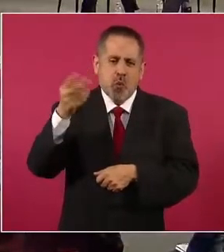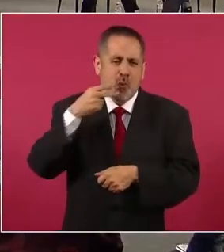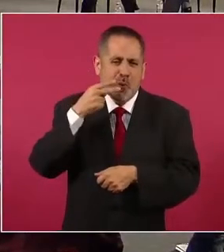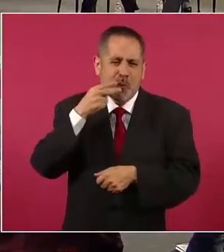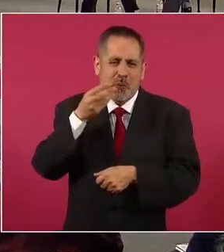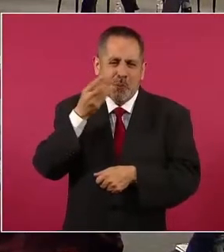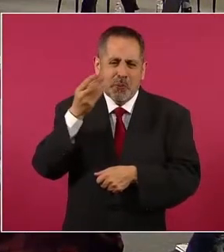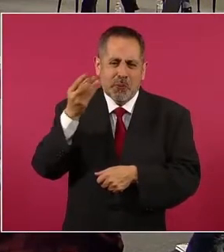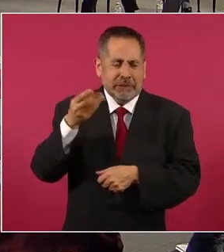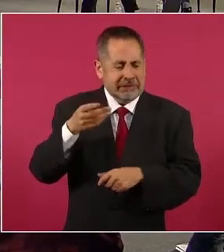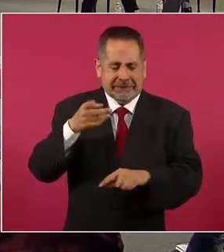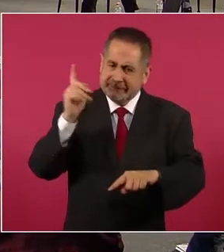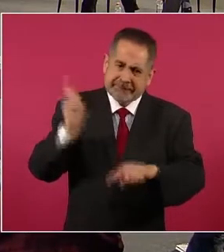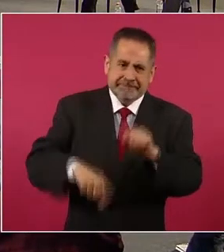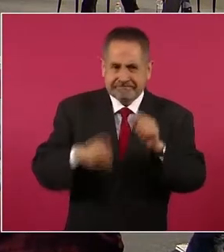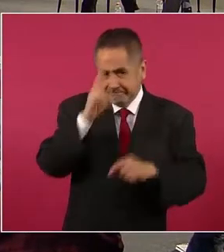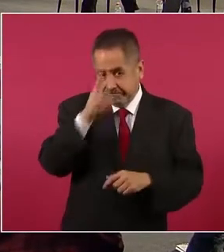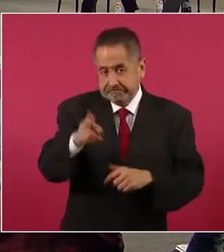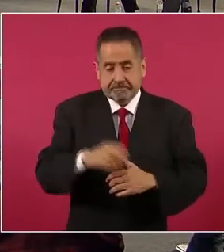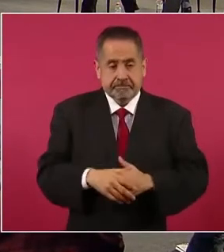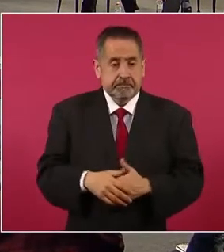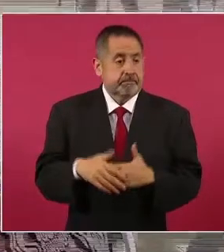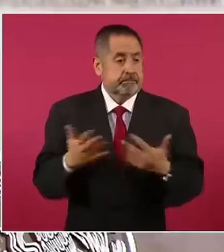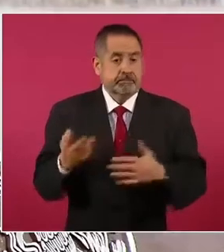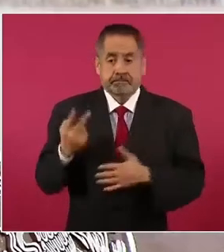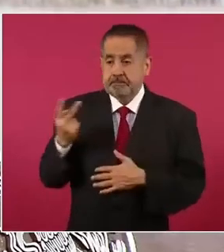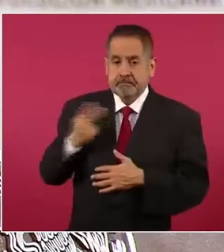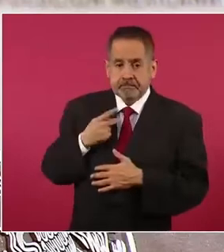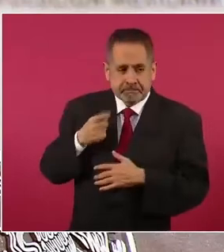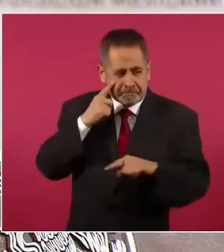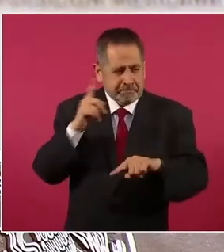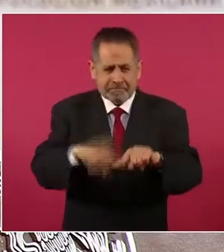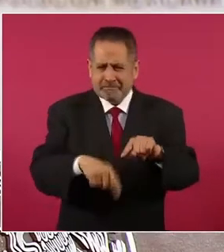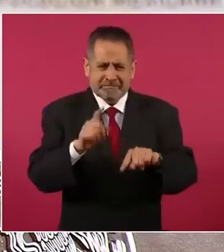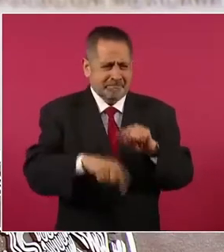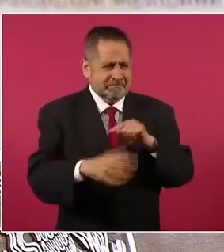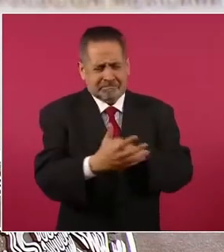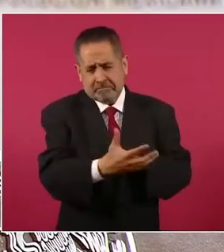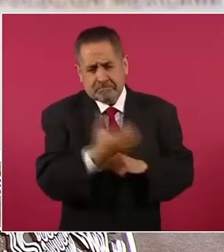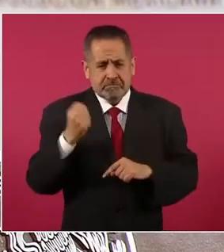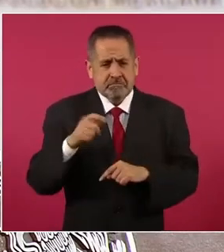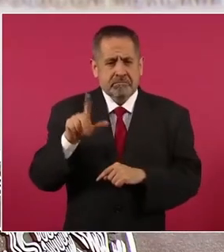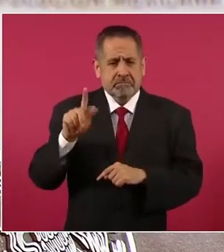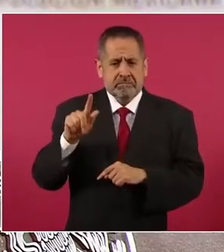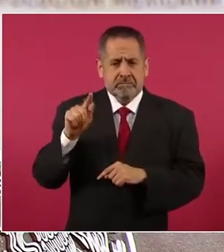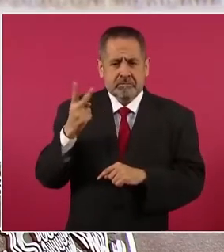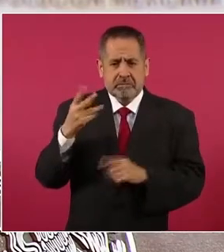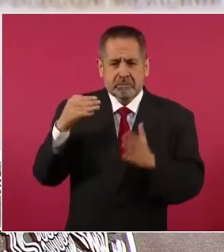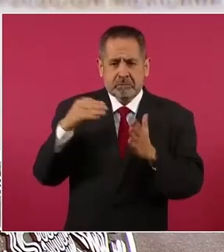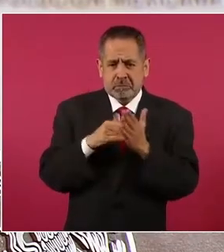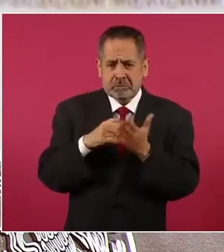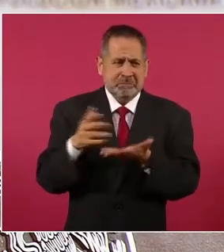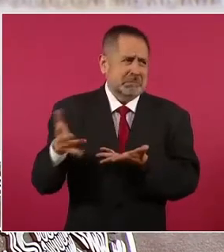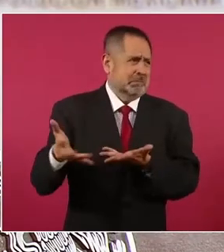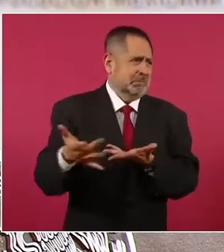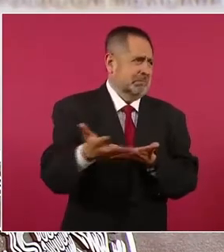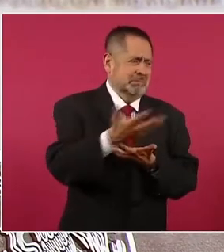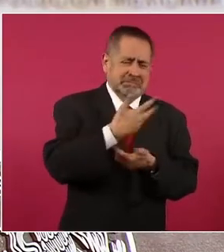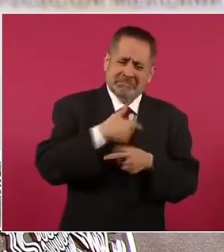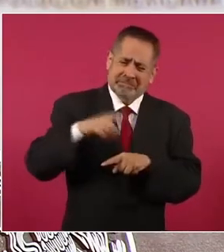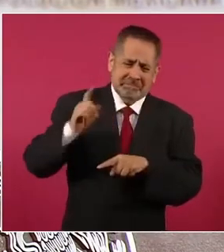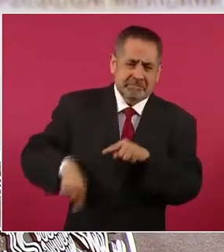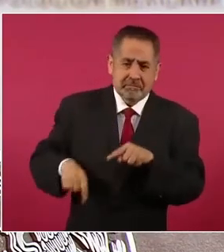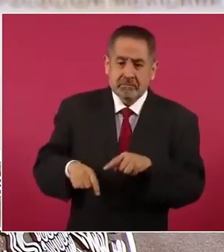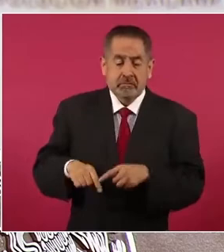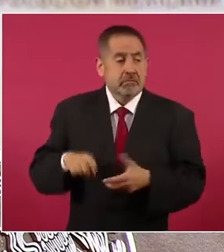dos acciones, nuestra agencia sanitaria ha decomisado más de 72 mil vapeadores en todo el país, pues